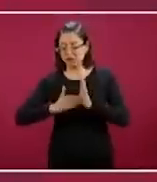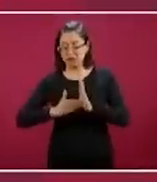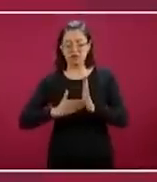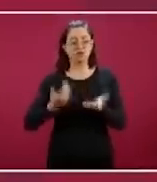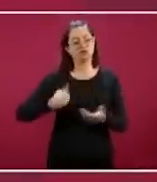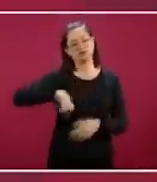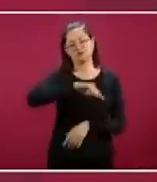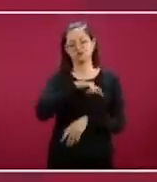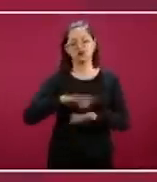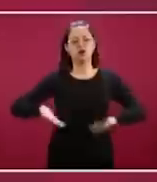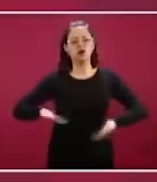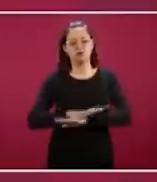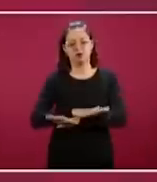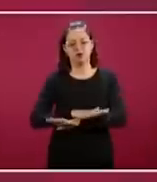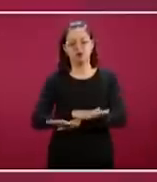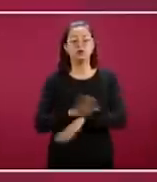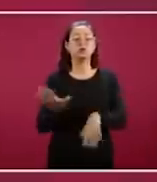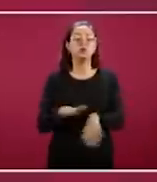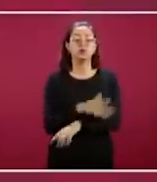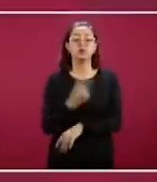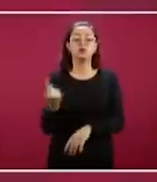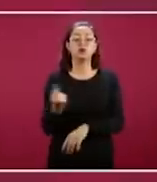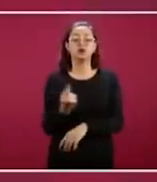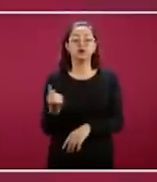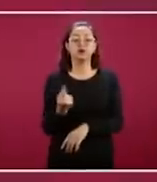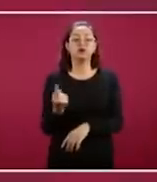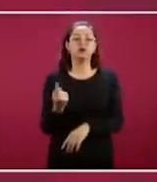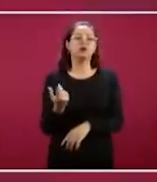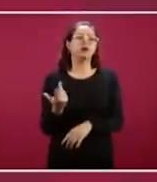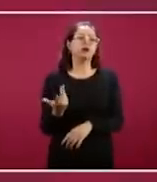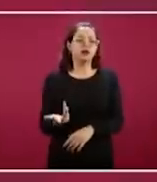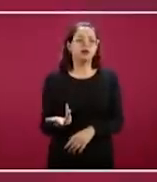aplicó para